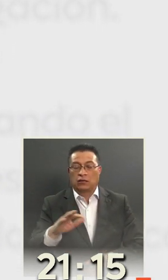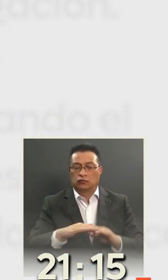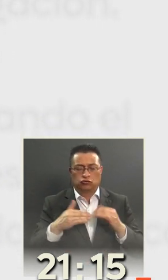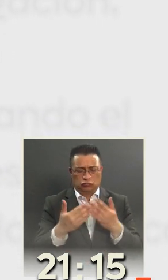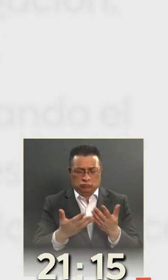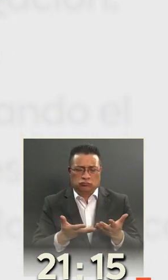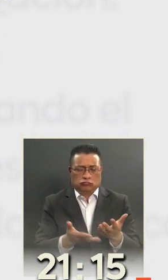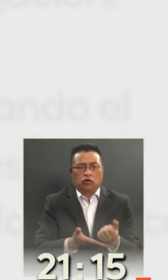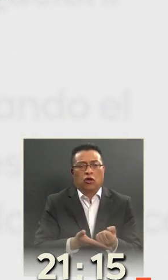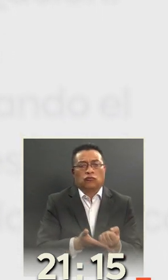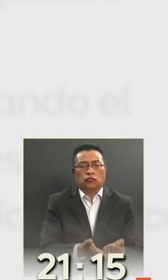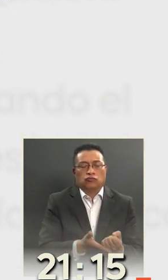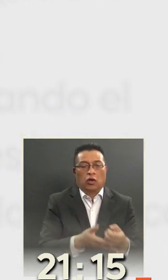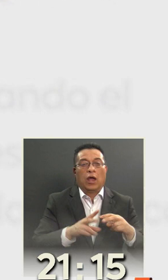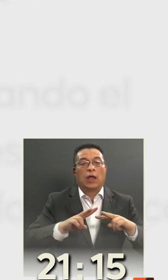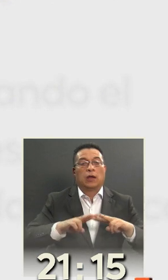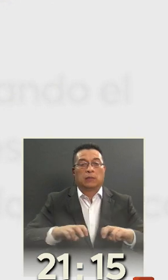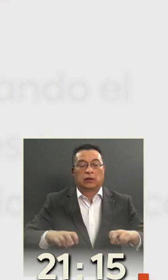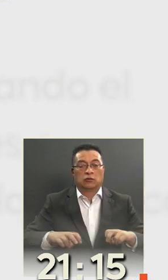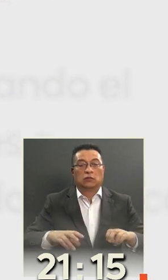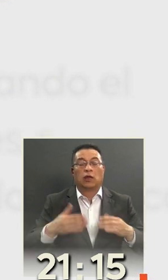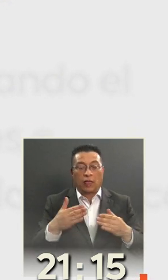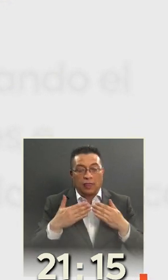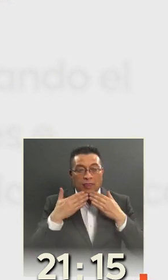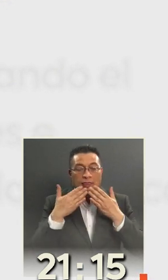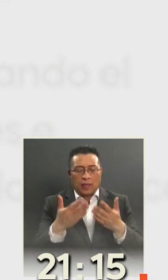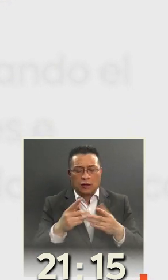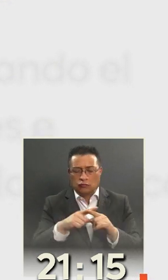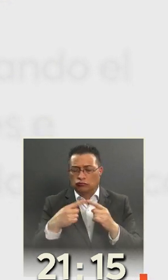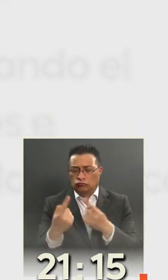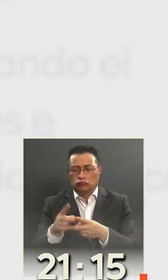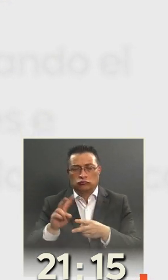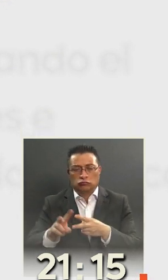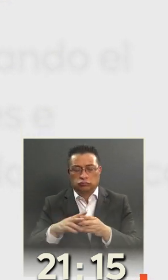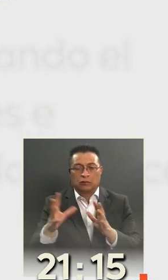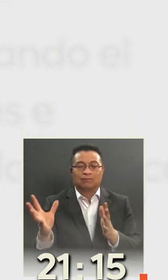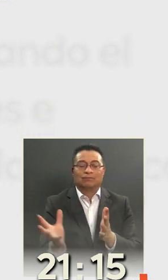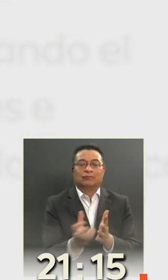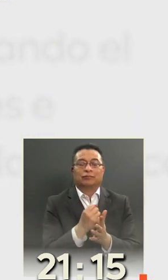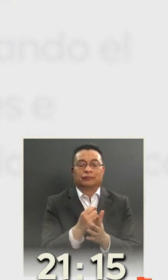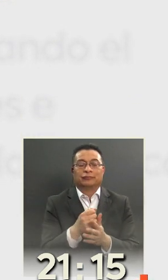colaboración a la investigación y entregará los antecedentes para conseguir el éxito de las pesquisas.